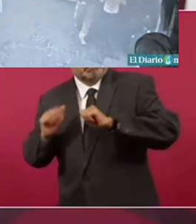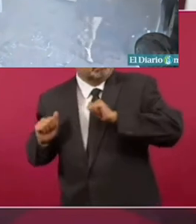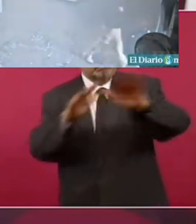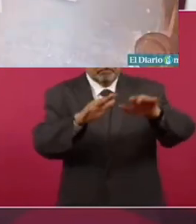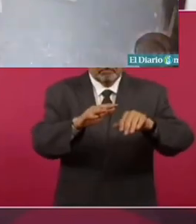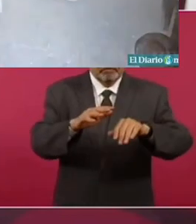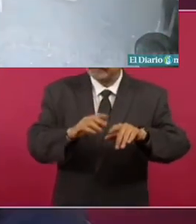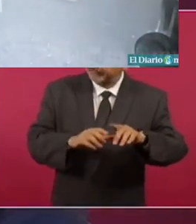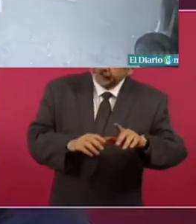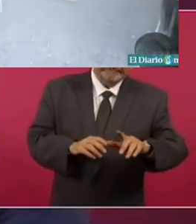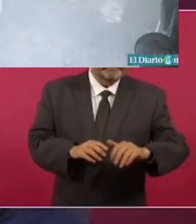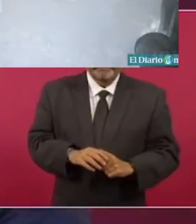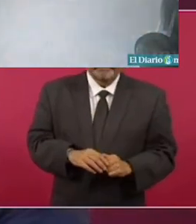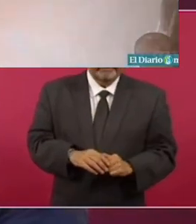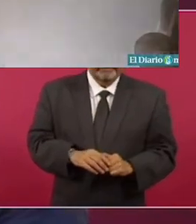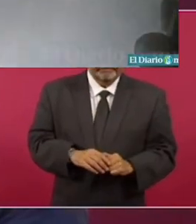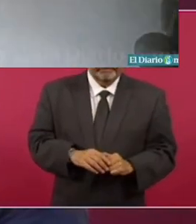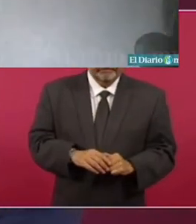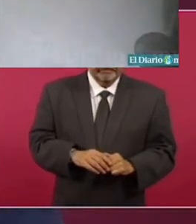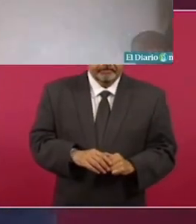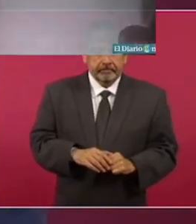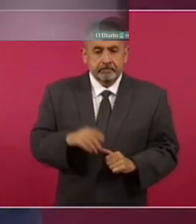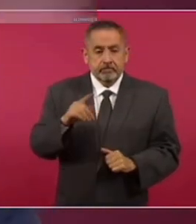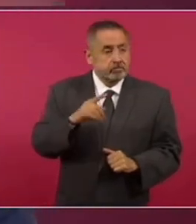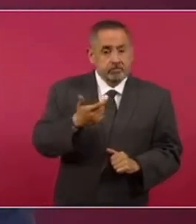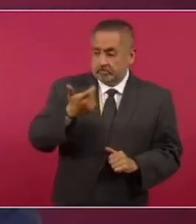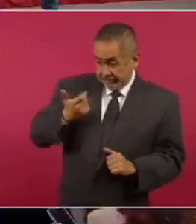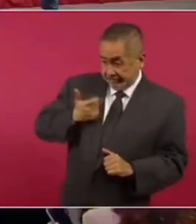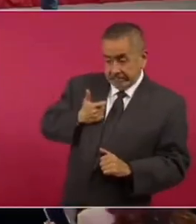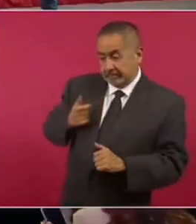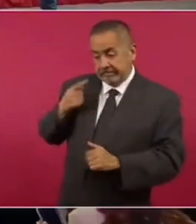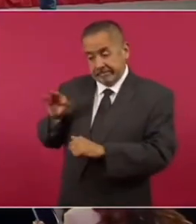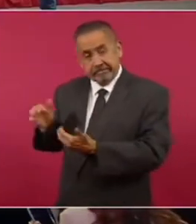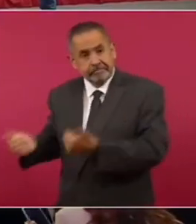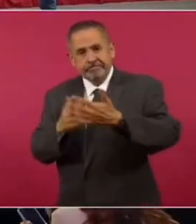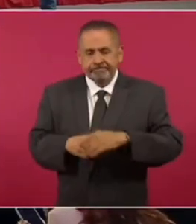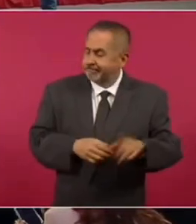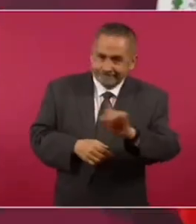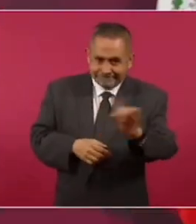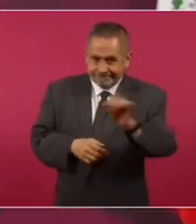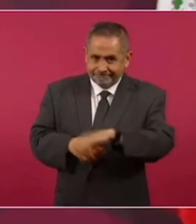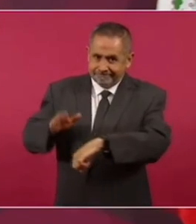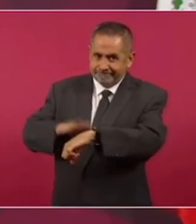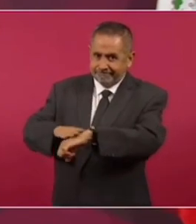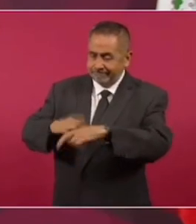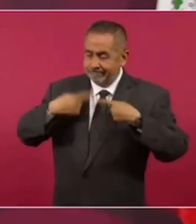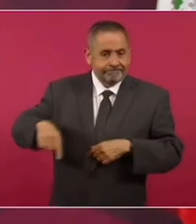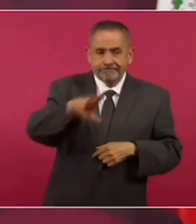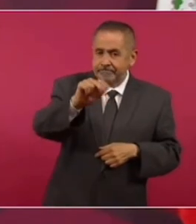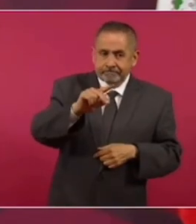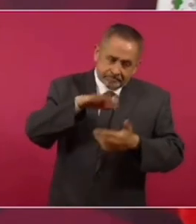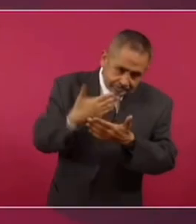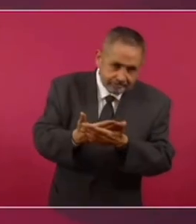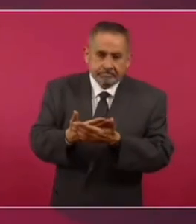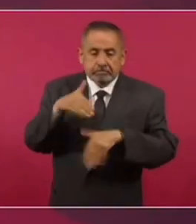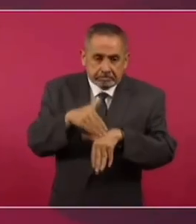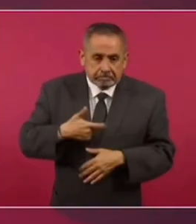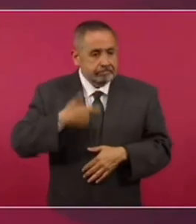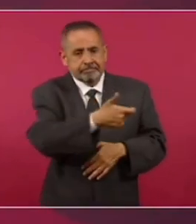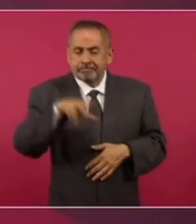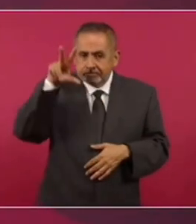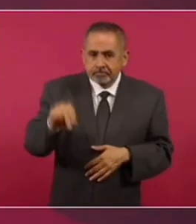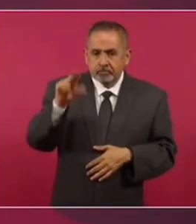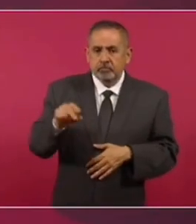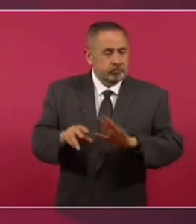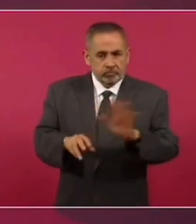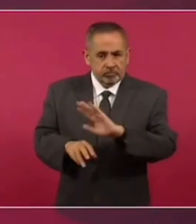Unidos y si me das tanto de dinero, yo te llevo. No, decirle a los migrantes, no se arriesguen, no se